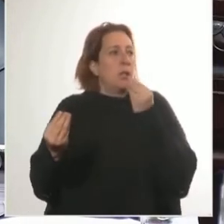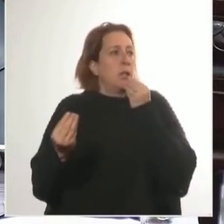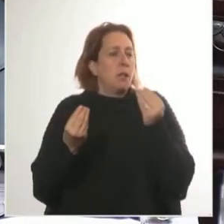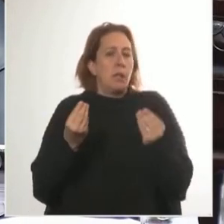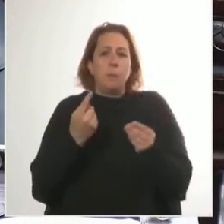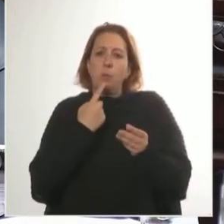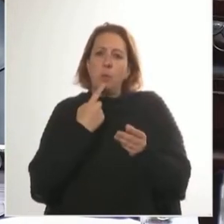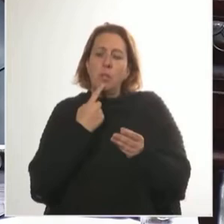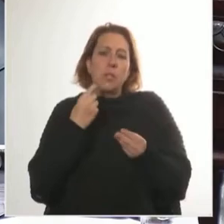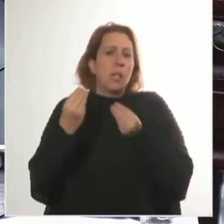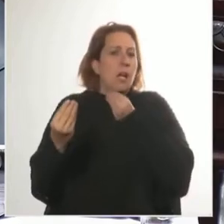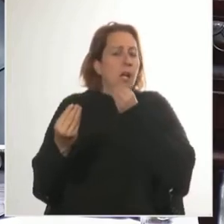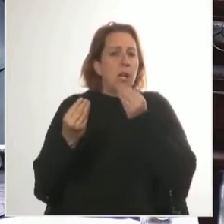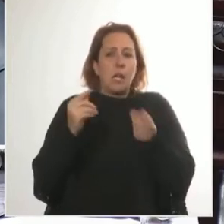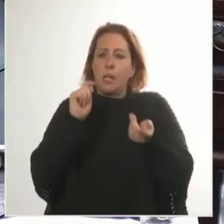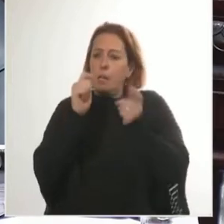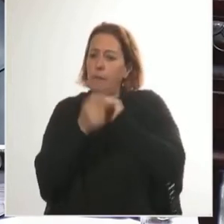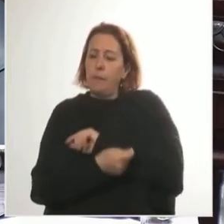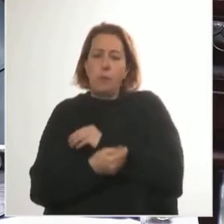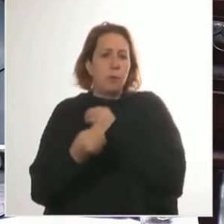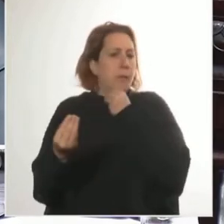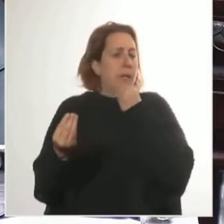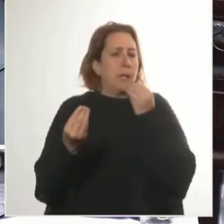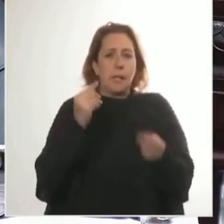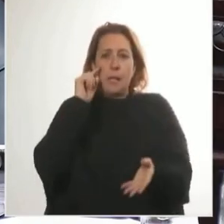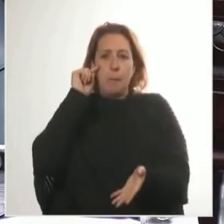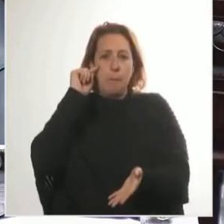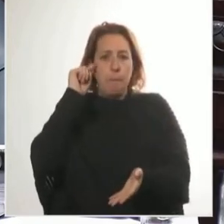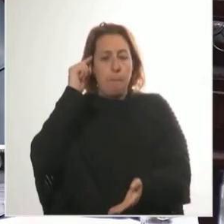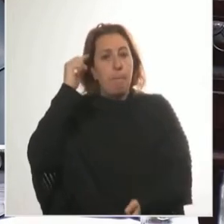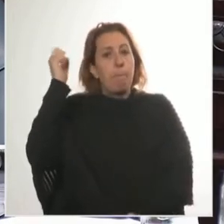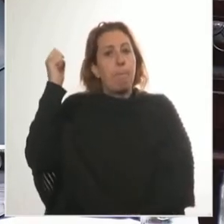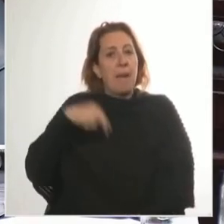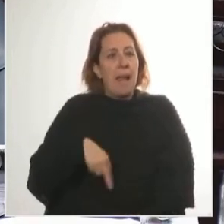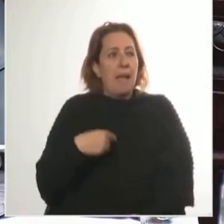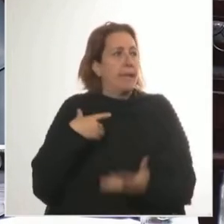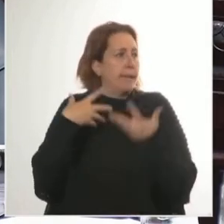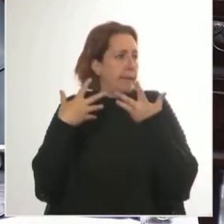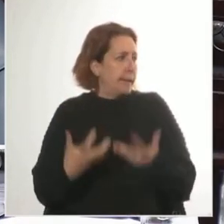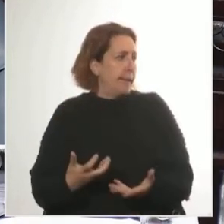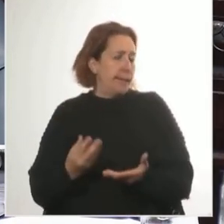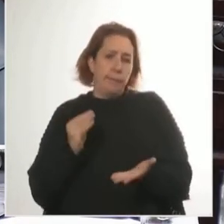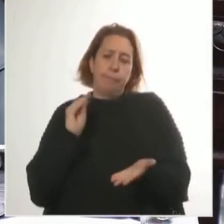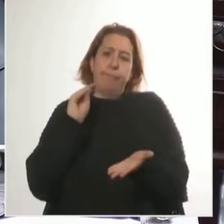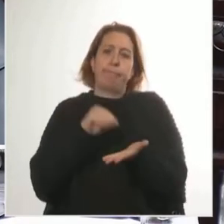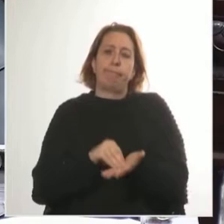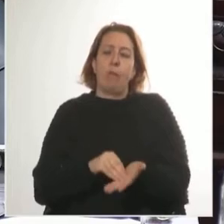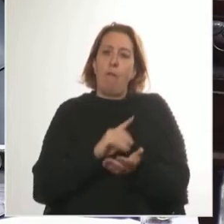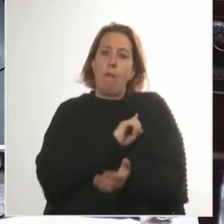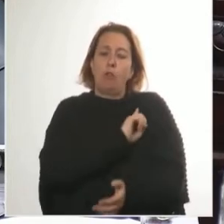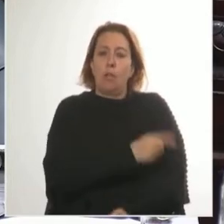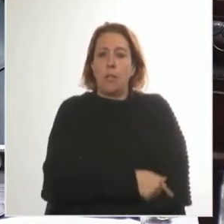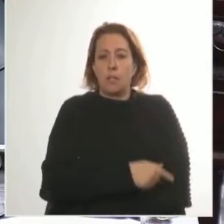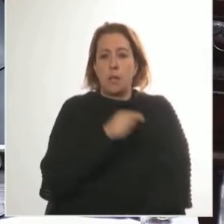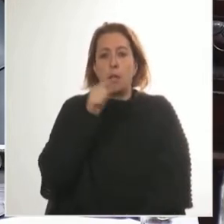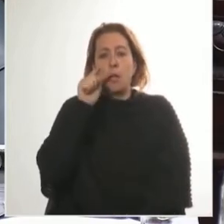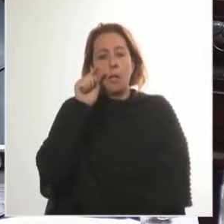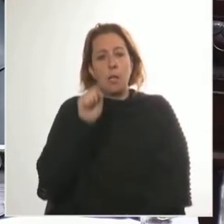qué reformas, qué planes desean implementar o fortalecer, y para eso hay